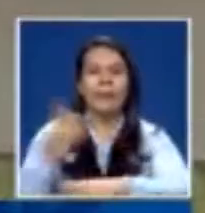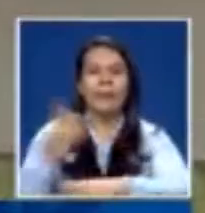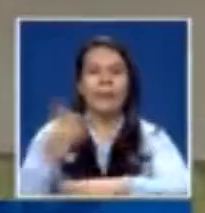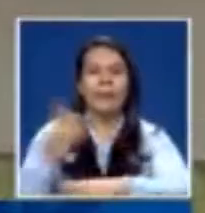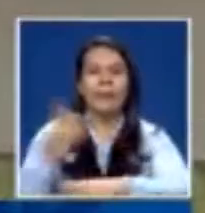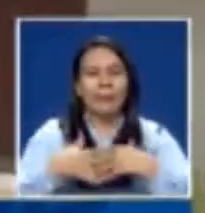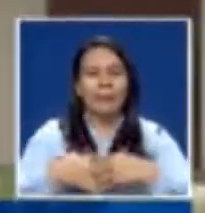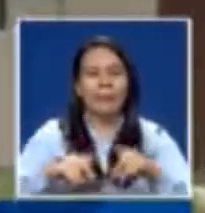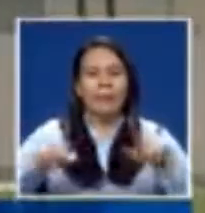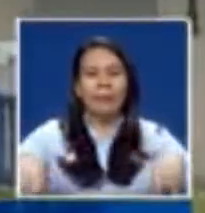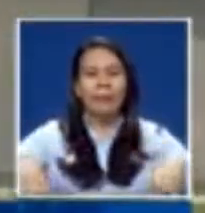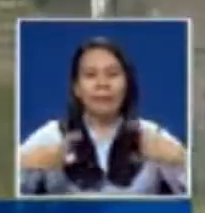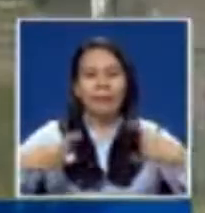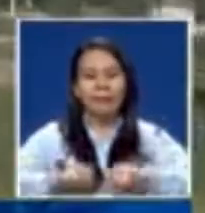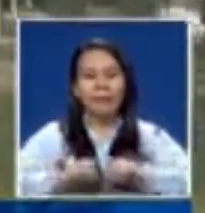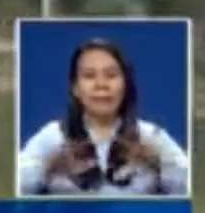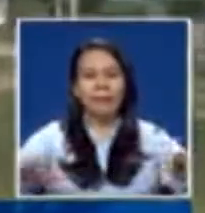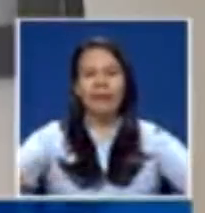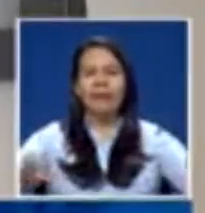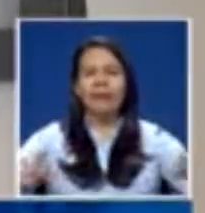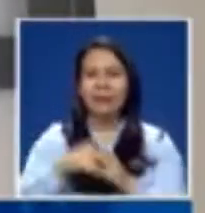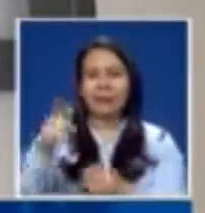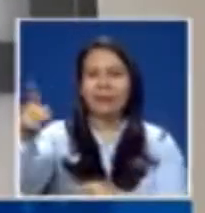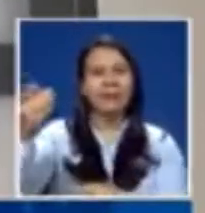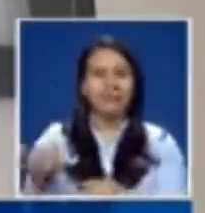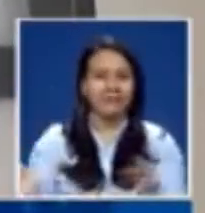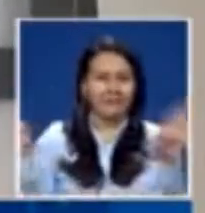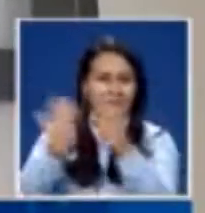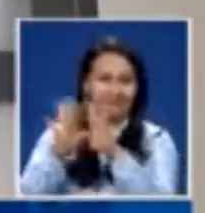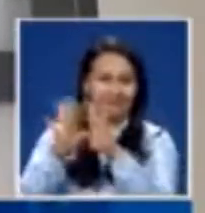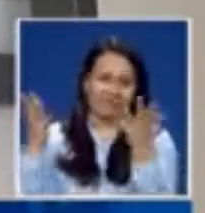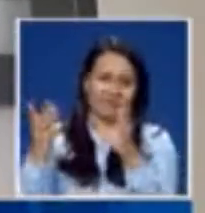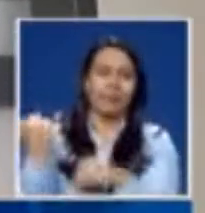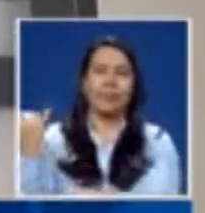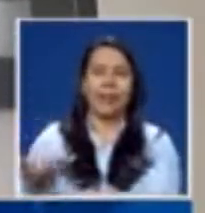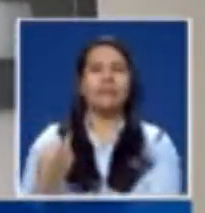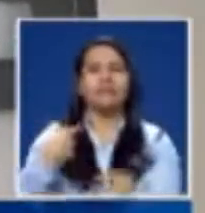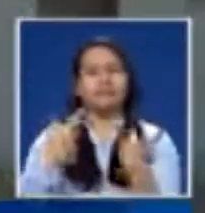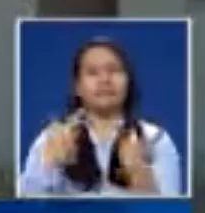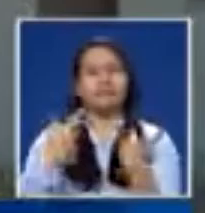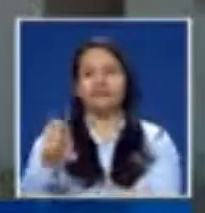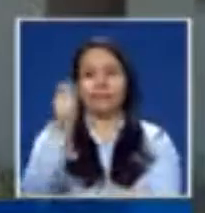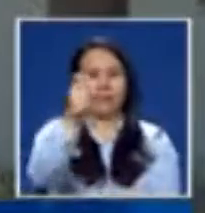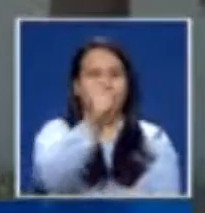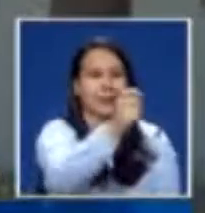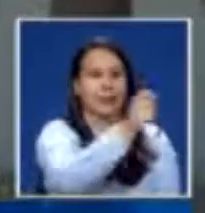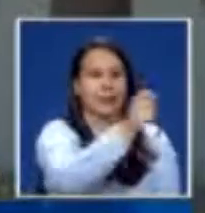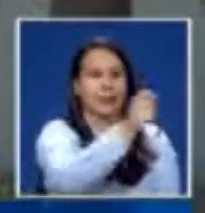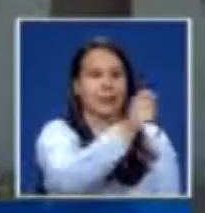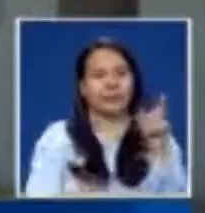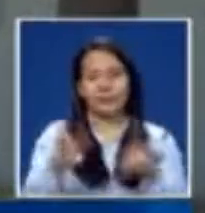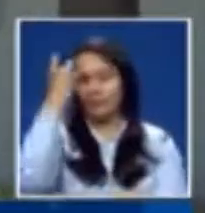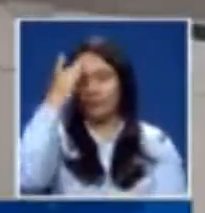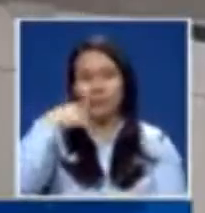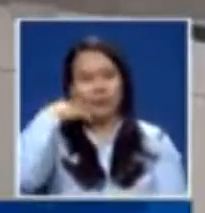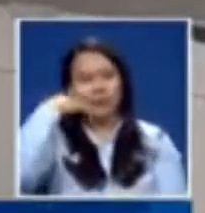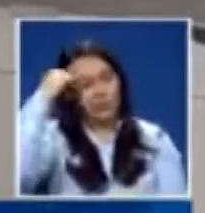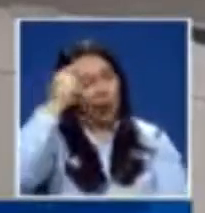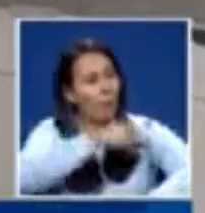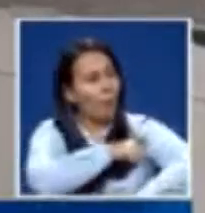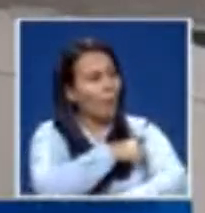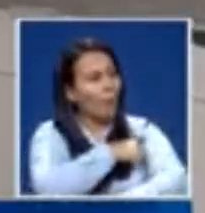fallido proyecto de la refinería del Pacífico y que desde esta semana recibirán a pacientes del COVID-19 con síntomas